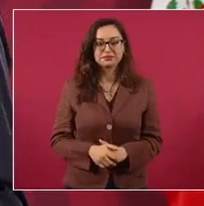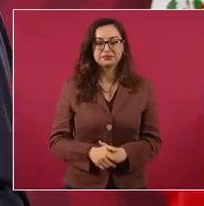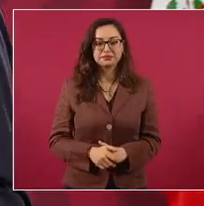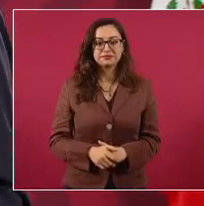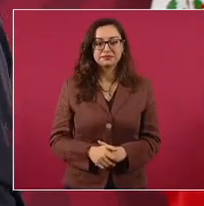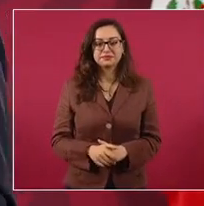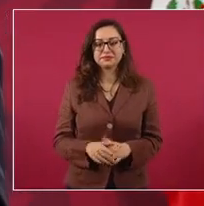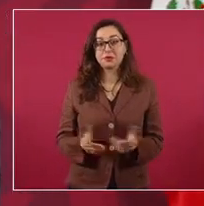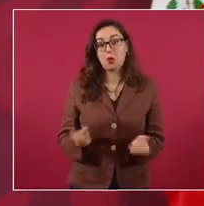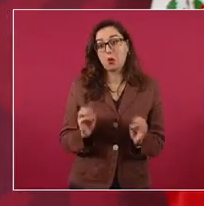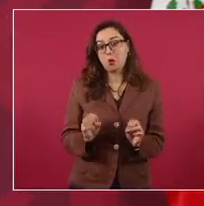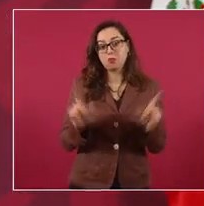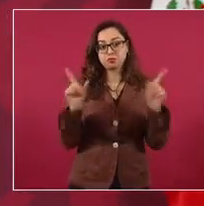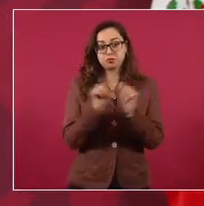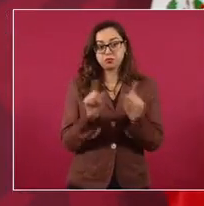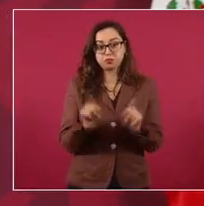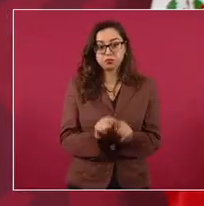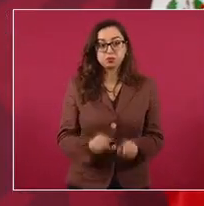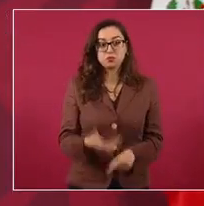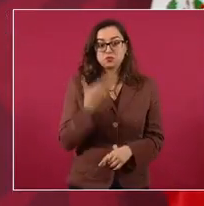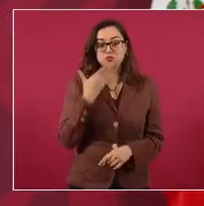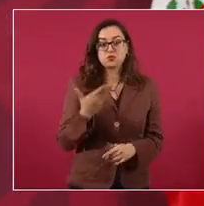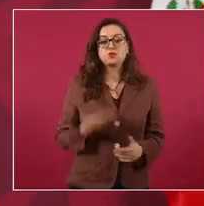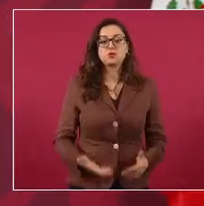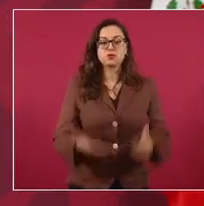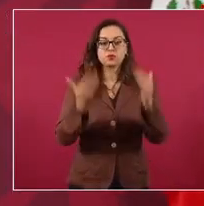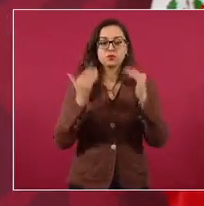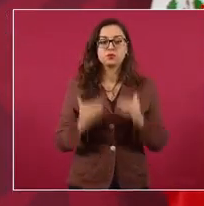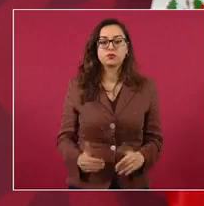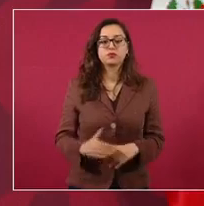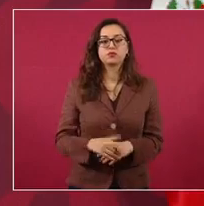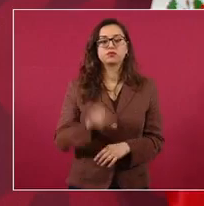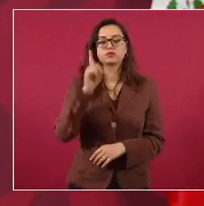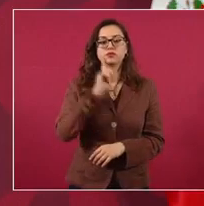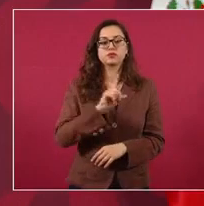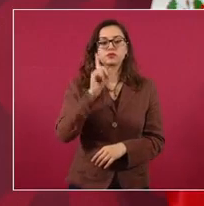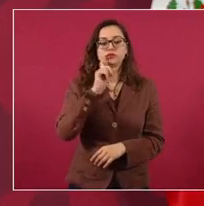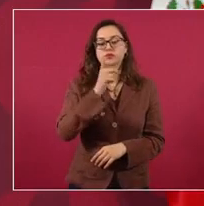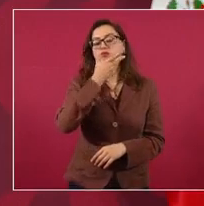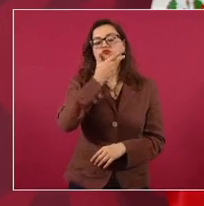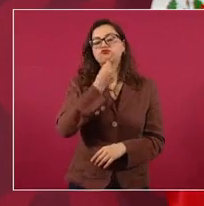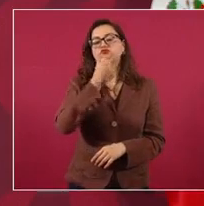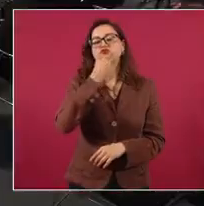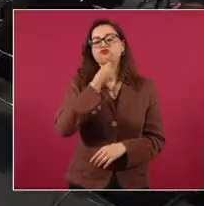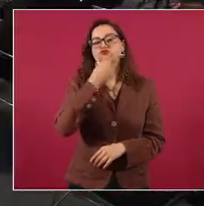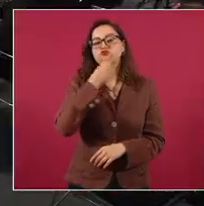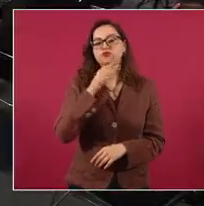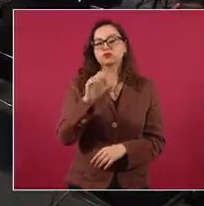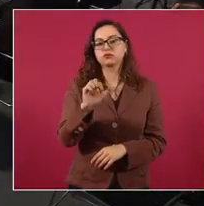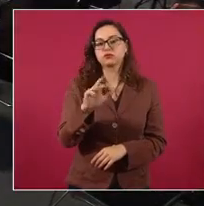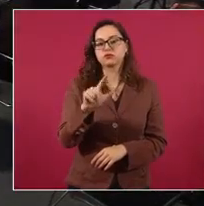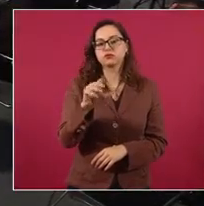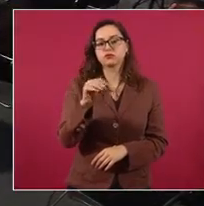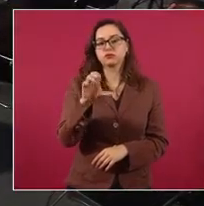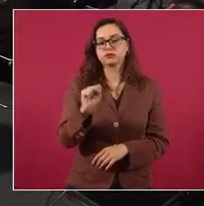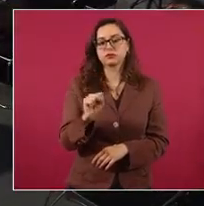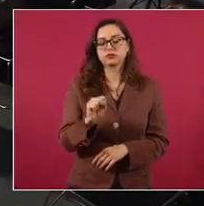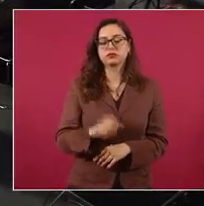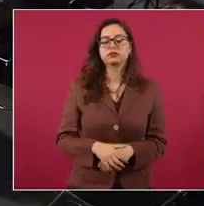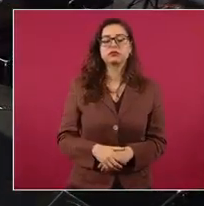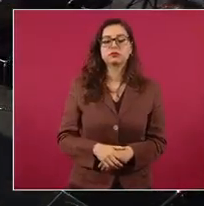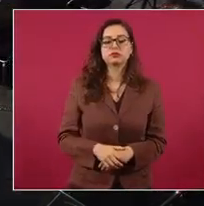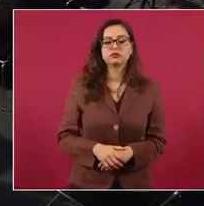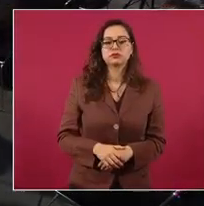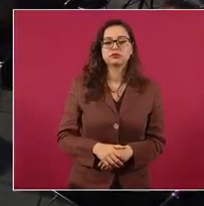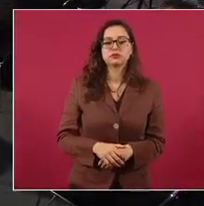los resúmenes. Muy bien, sigue la compañera, no, el compañero, Carlos Montesinos,